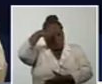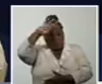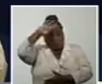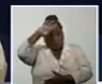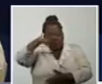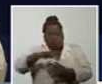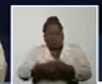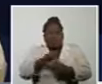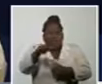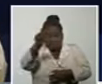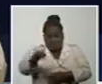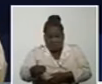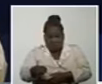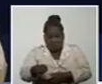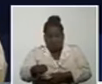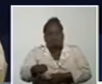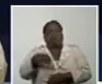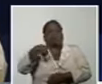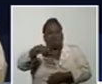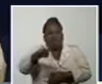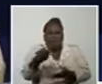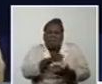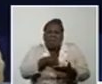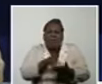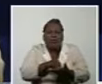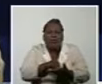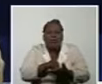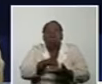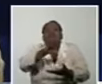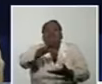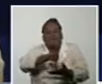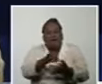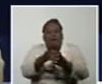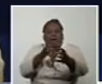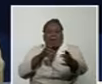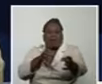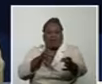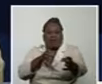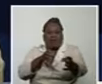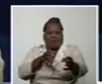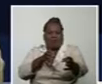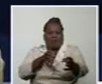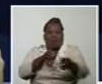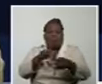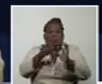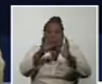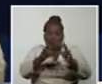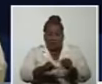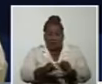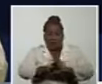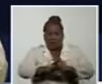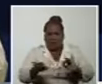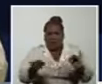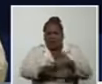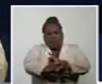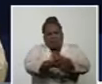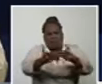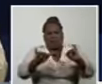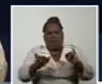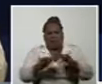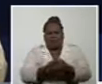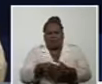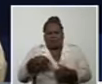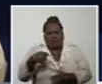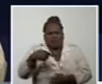Esos viajeros van para centros de aislamiento. La cifra se está dando ya en esto,